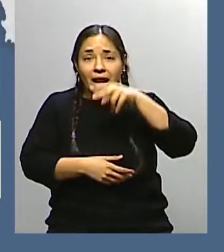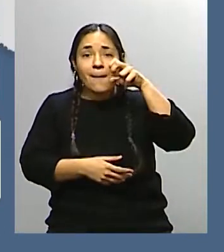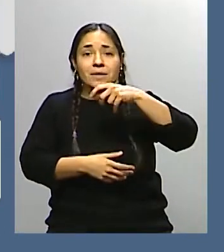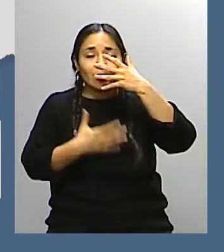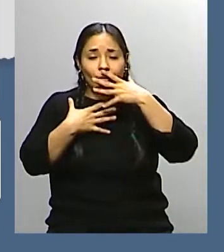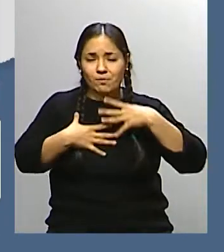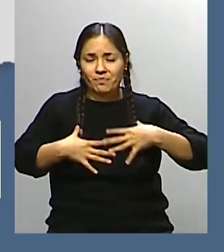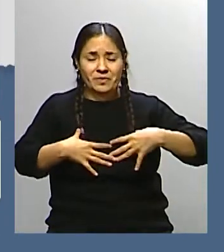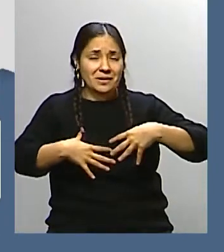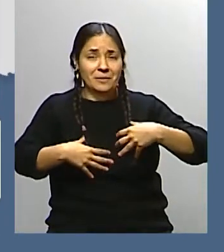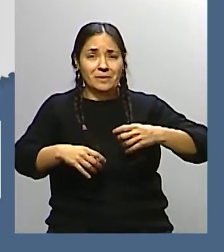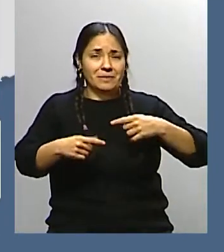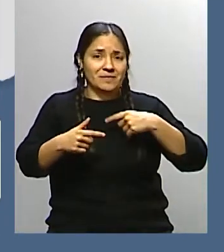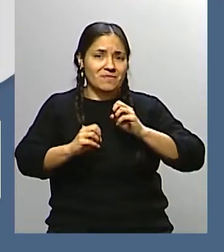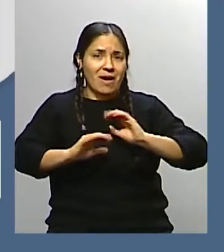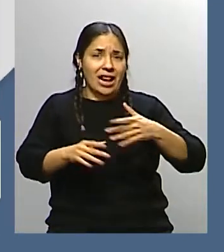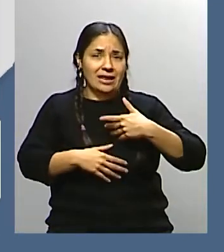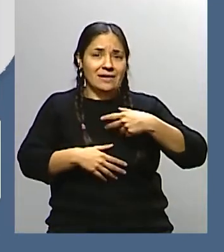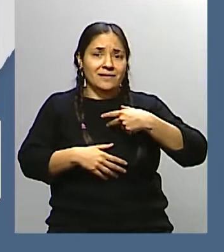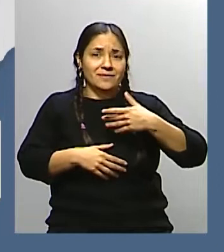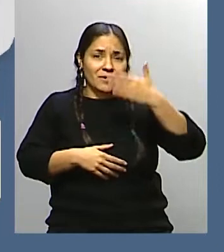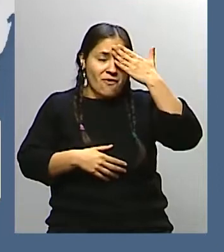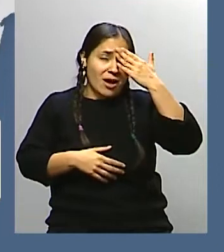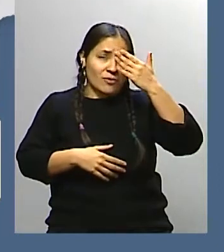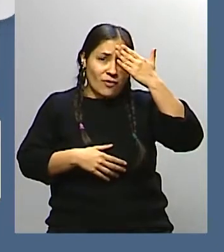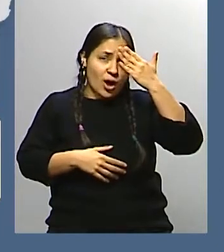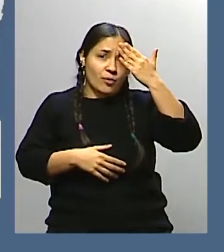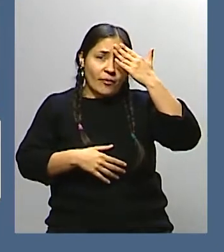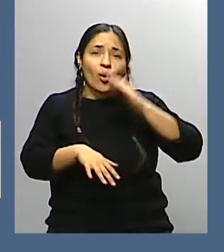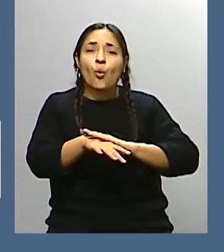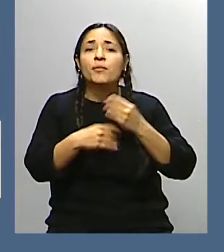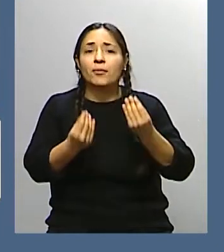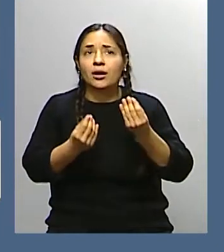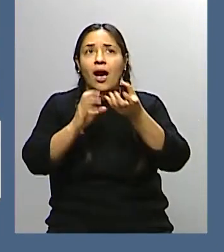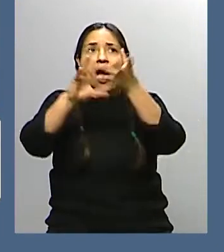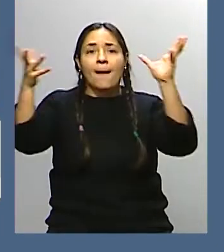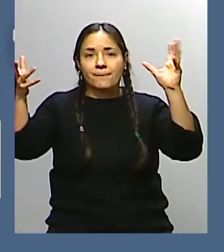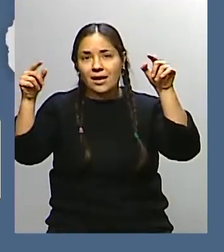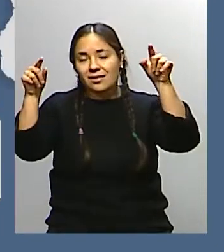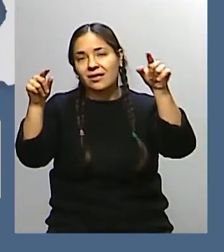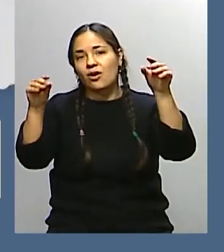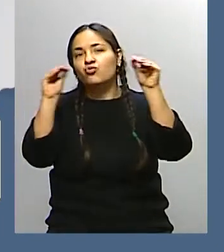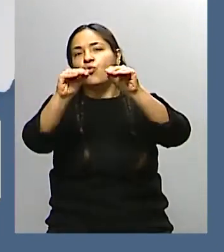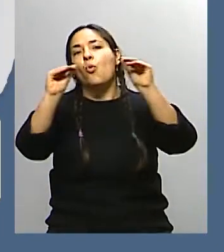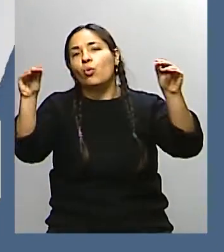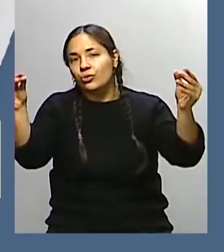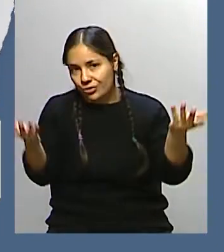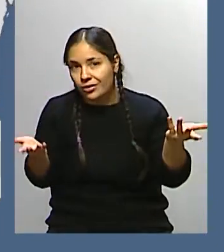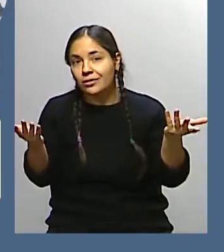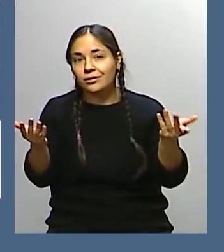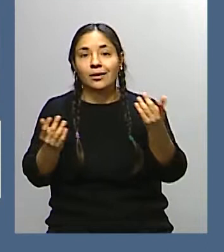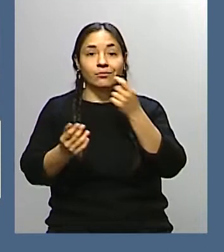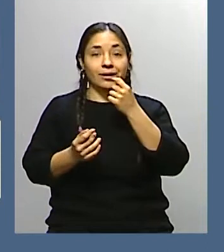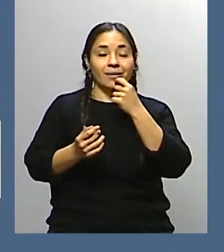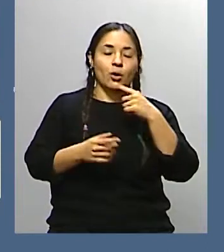ciudades se debe a que están respirando un aire contaminado, impuro. Si se reglamentara muy bien y se